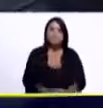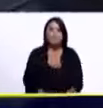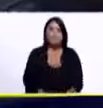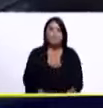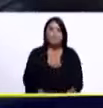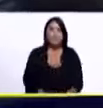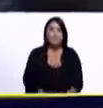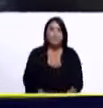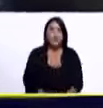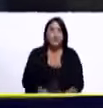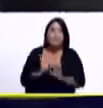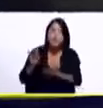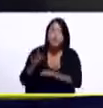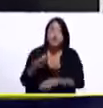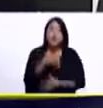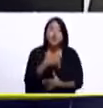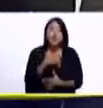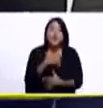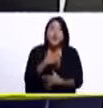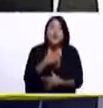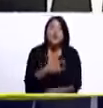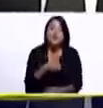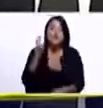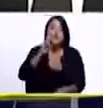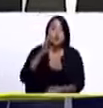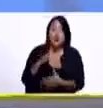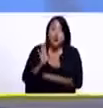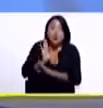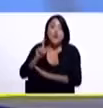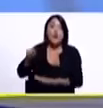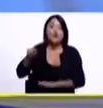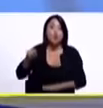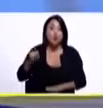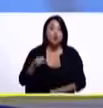intereses nacionales, los intereses de Venezuela.